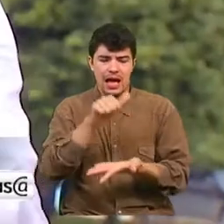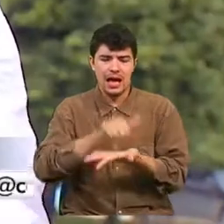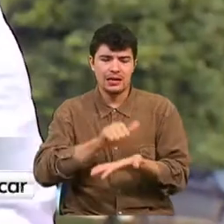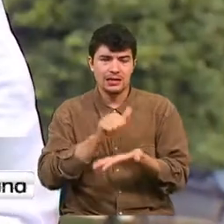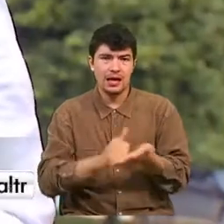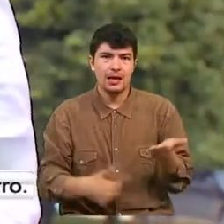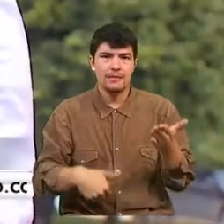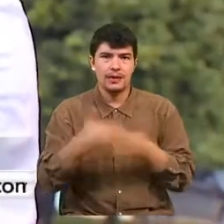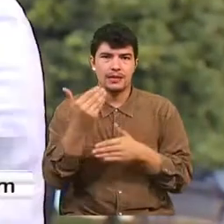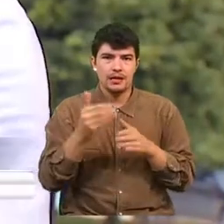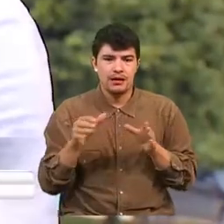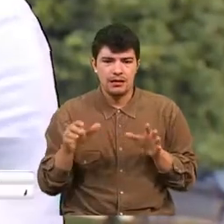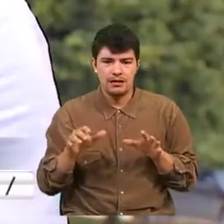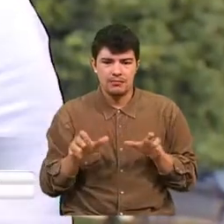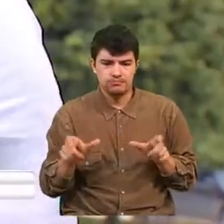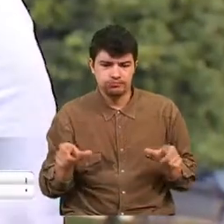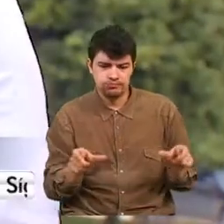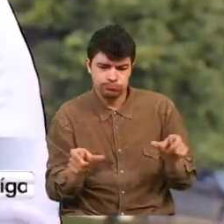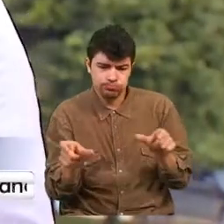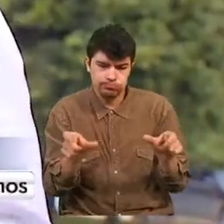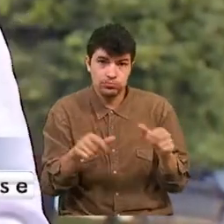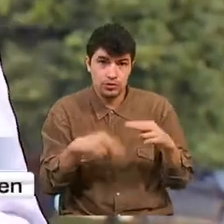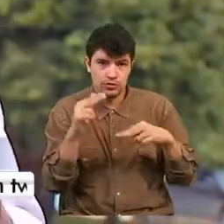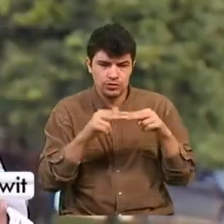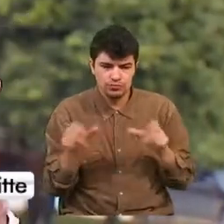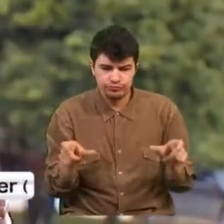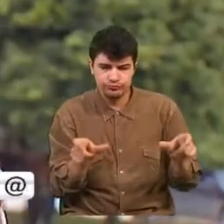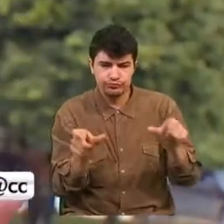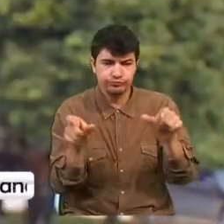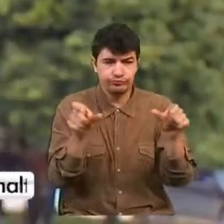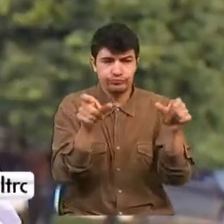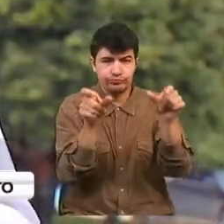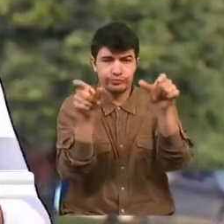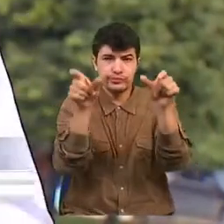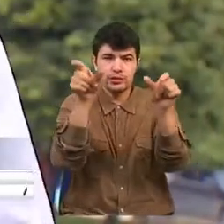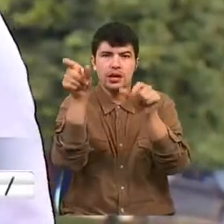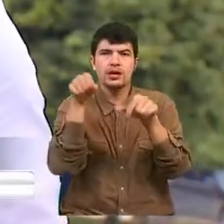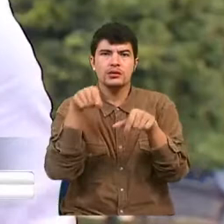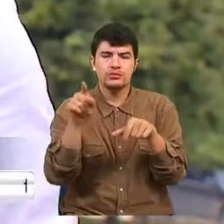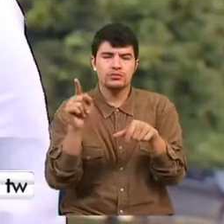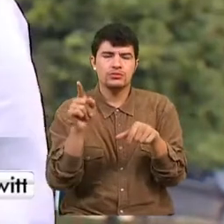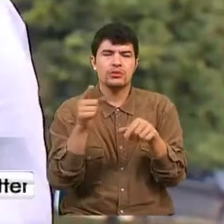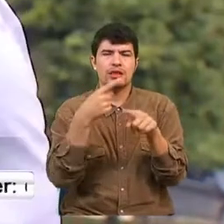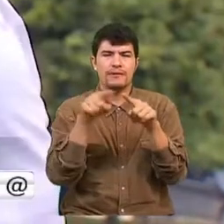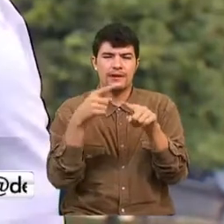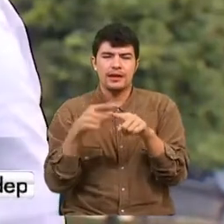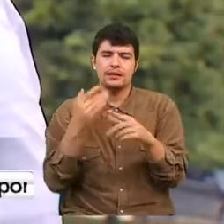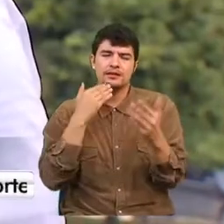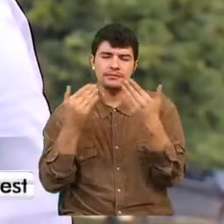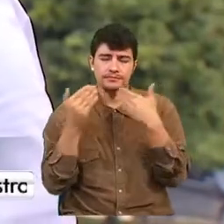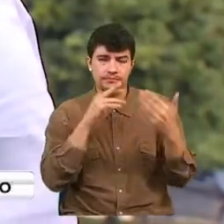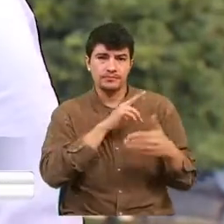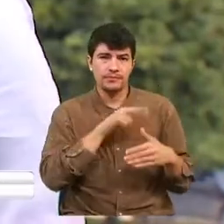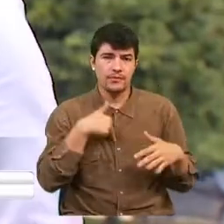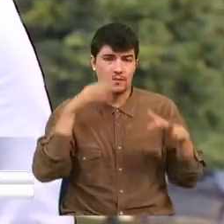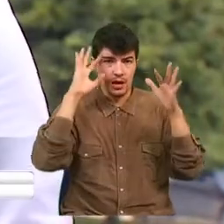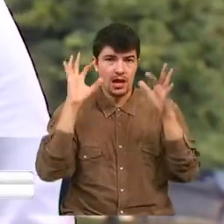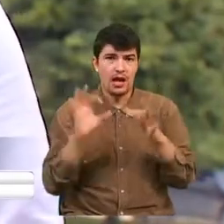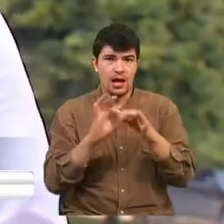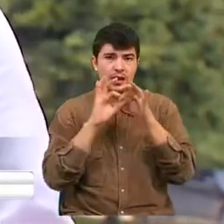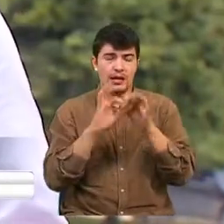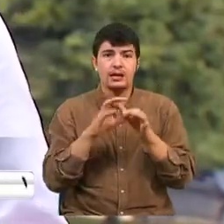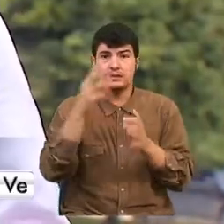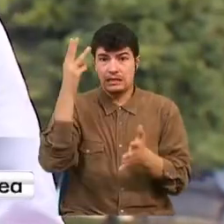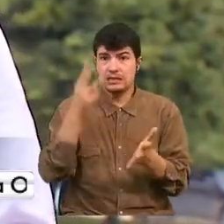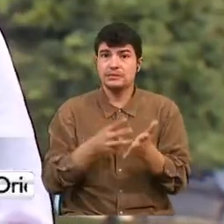de la placa huellas para el proyecto turístico del Hoyo del Aire en el municipio de La Paz. En la cubierta firmamos alianzas productivas por más de